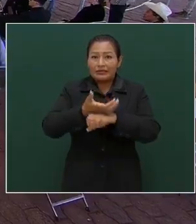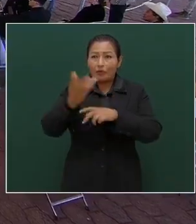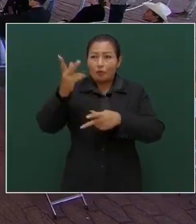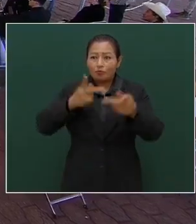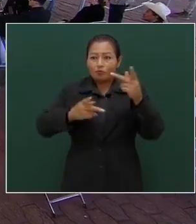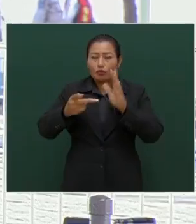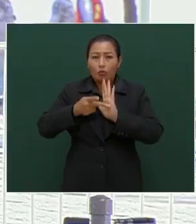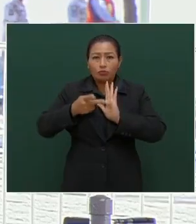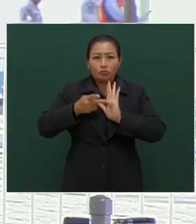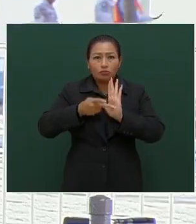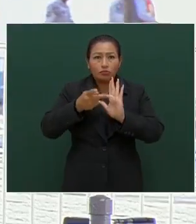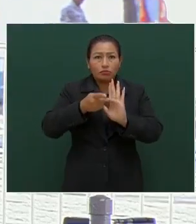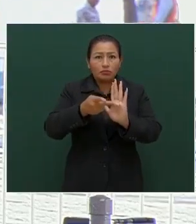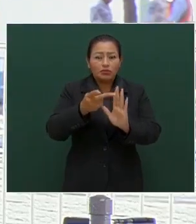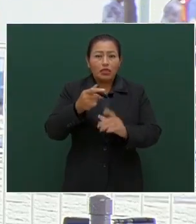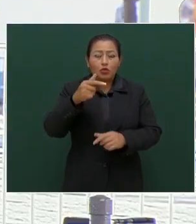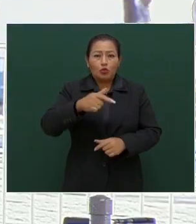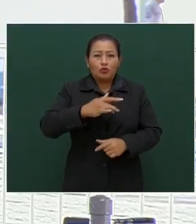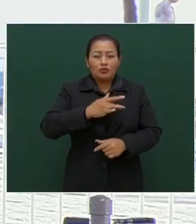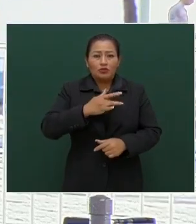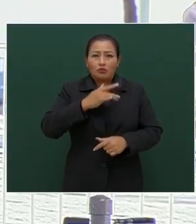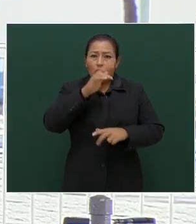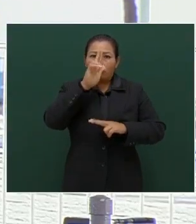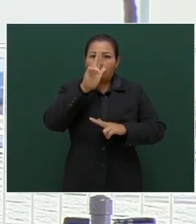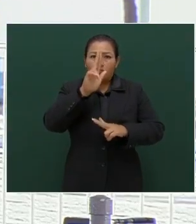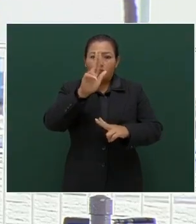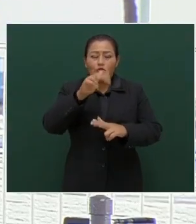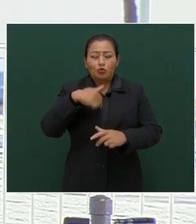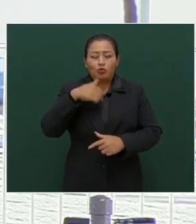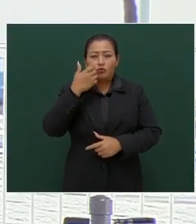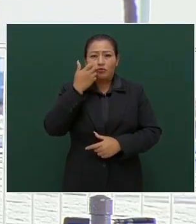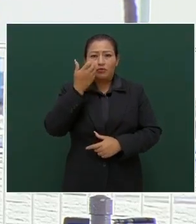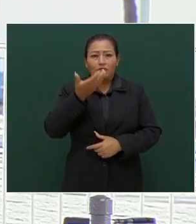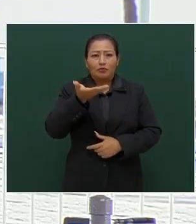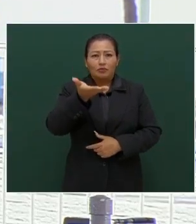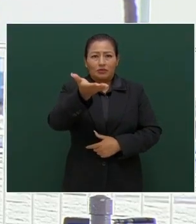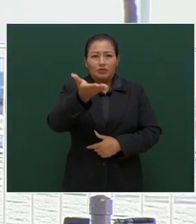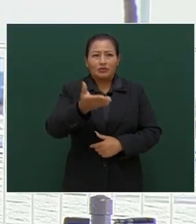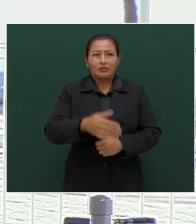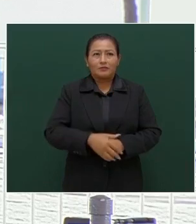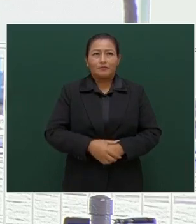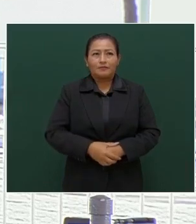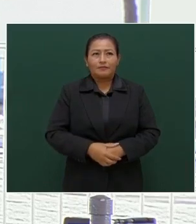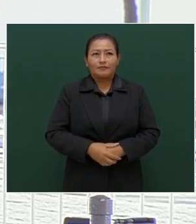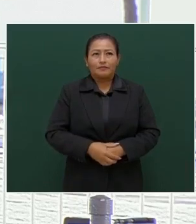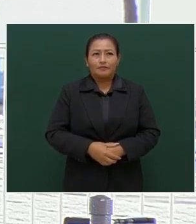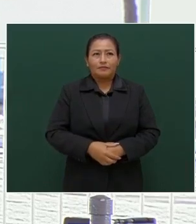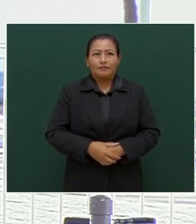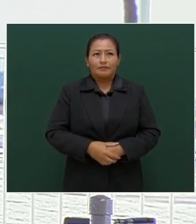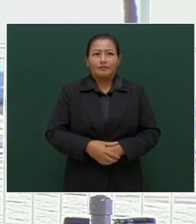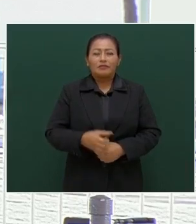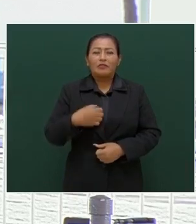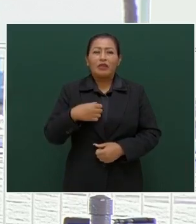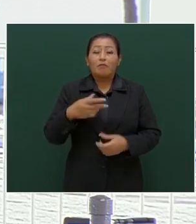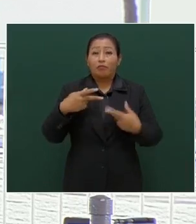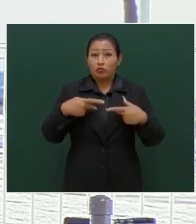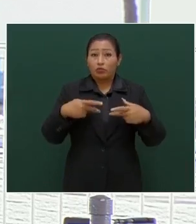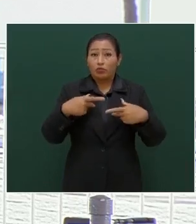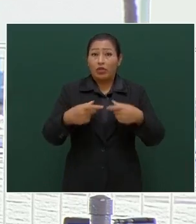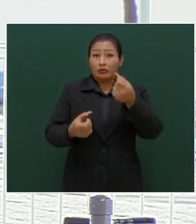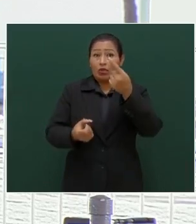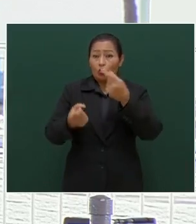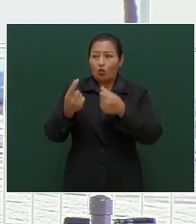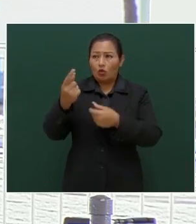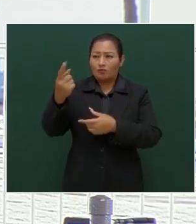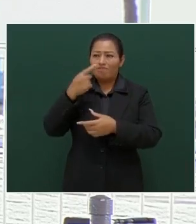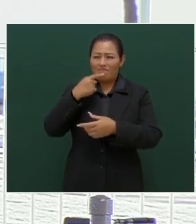nosotros es muy relevante, la presencia que ha tenido, bueno, yo quisiera, así como faltan, alguien me daba la